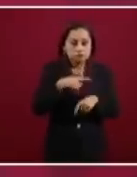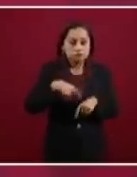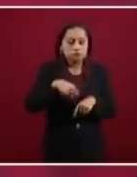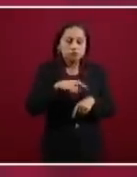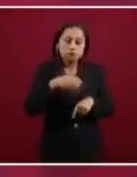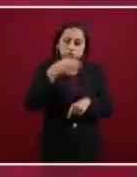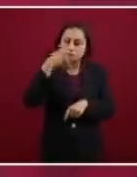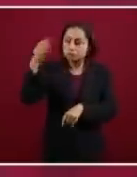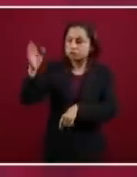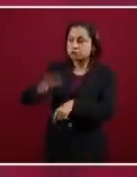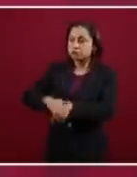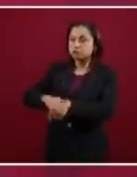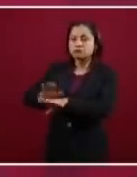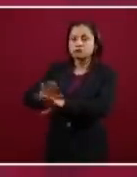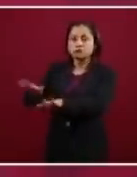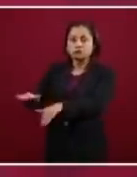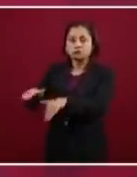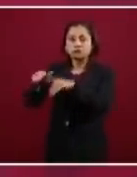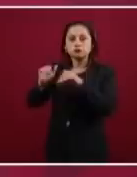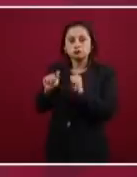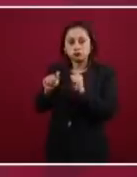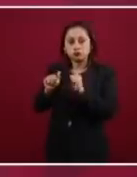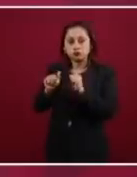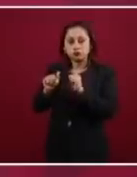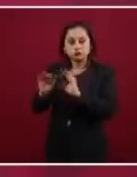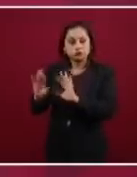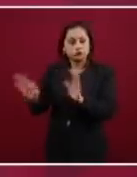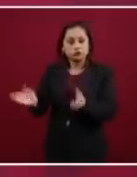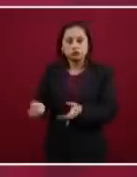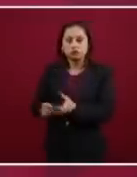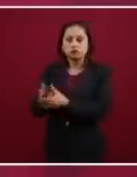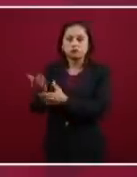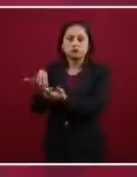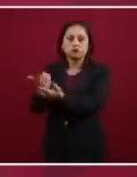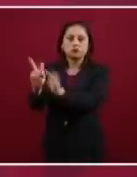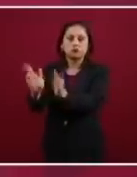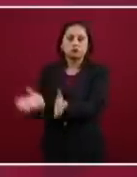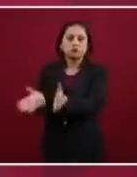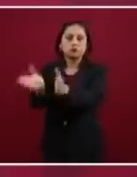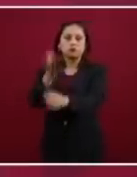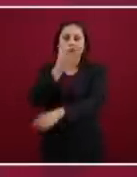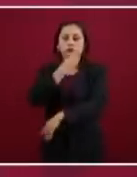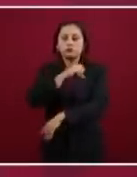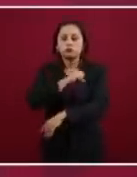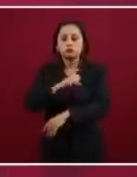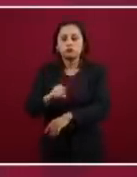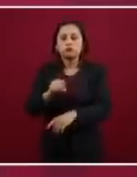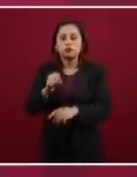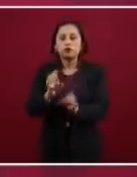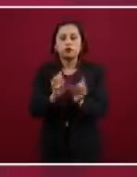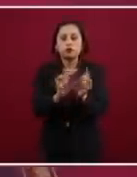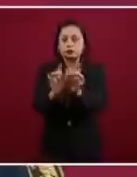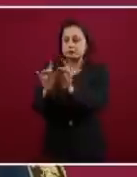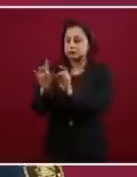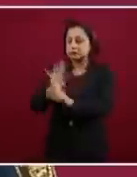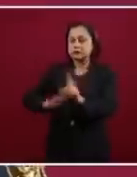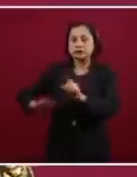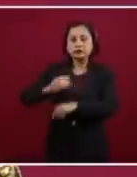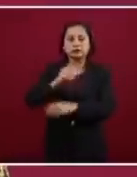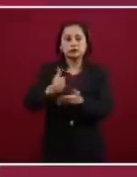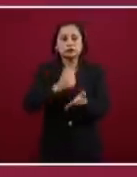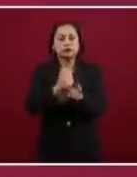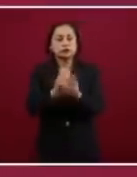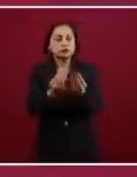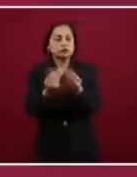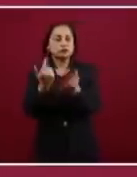ordena dar fin a la operación usando desde todo lo que se estaba presentando en la ciudad pues 1849 se toma